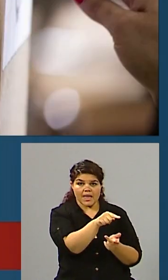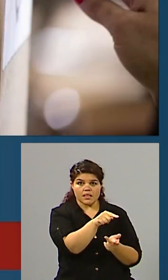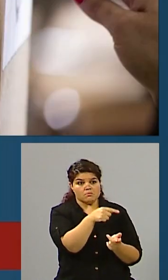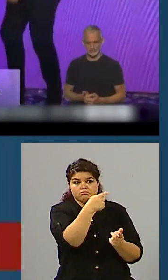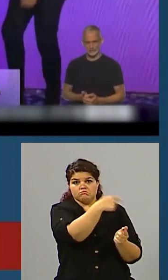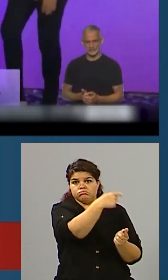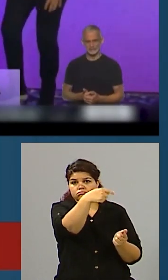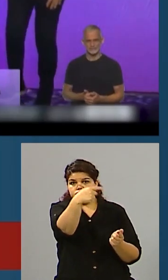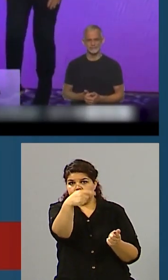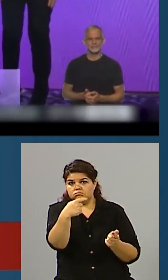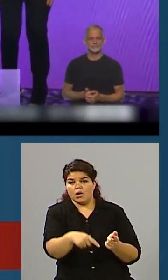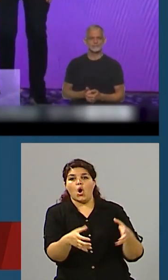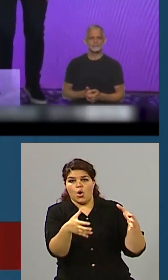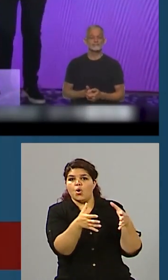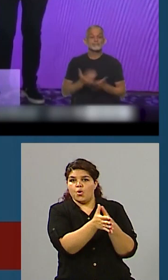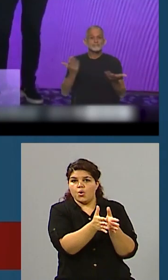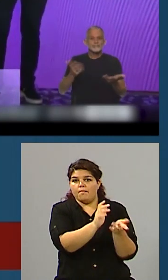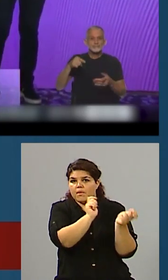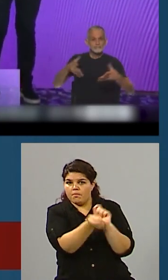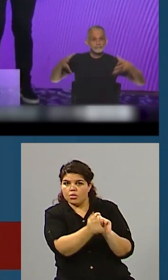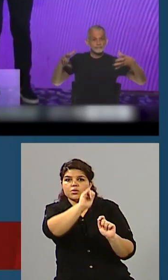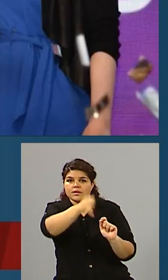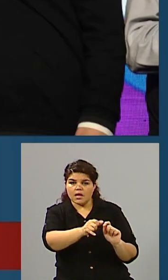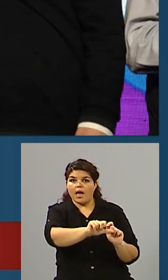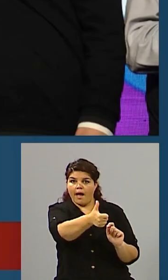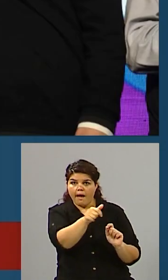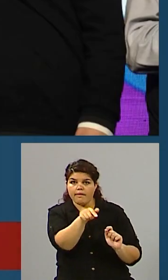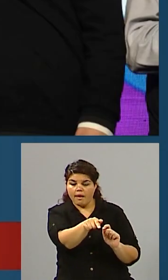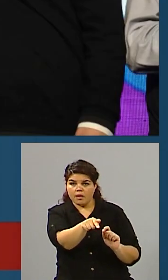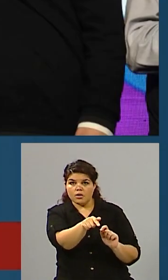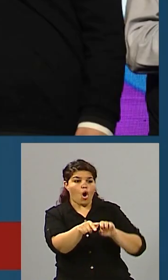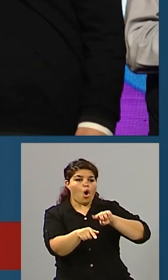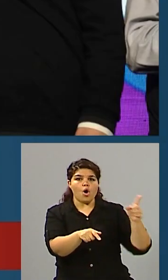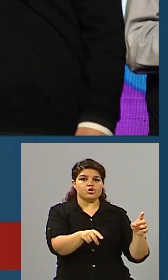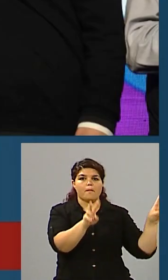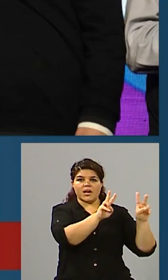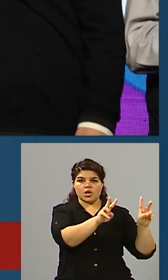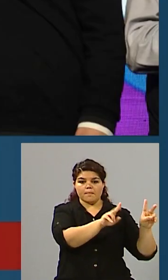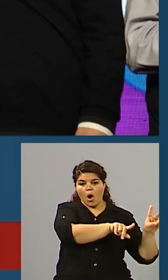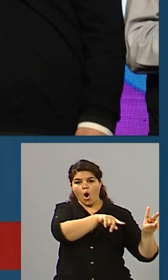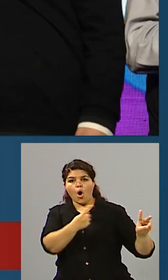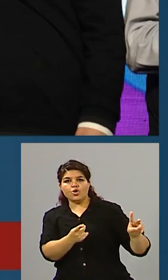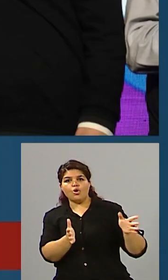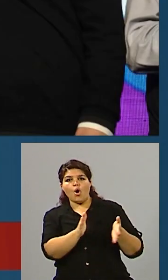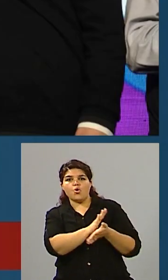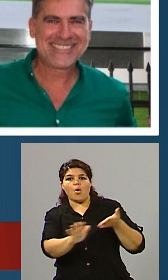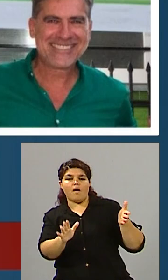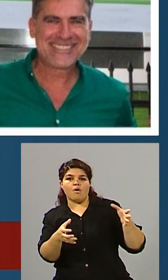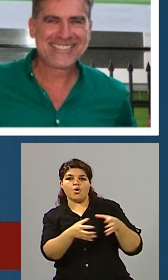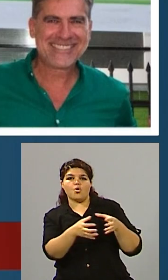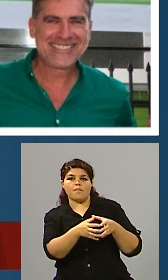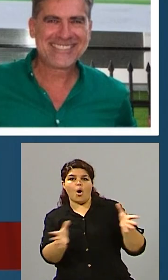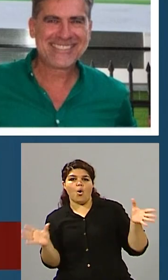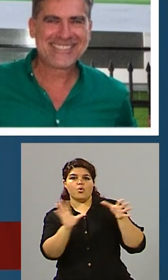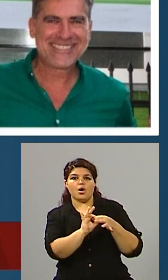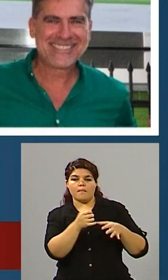los retuvo Cambia Mendoza, muchos municipios los retuvo el peronismo, y una fuerza nueva, como es el caso de la Unión